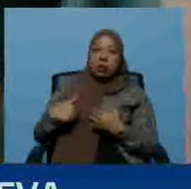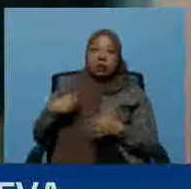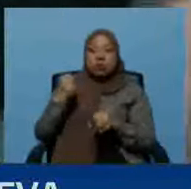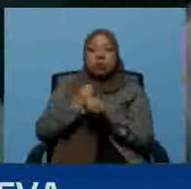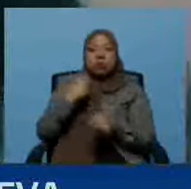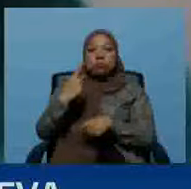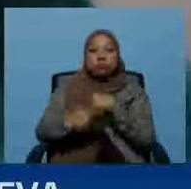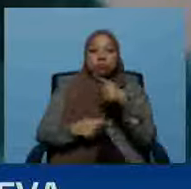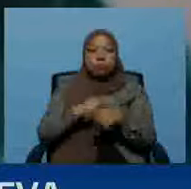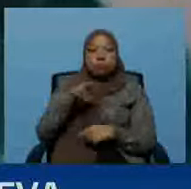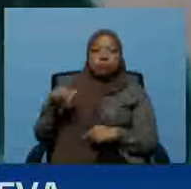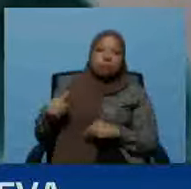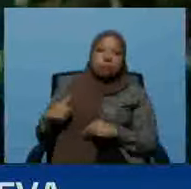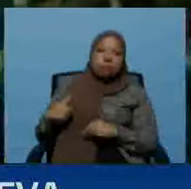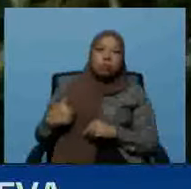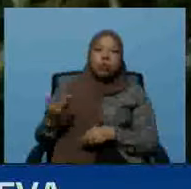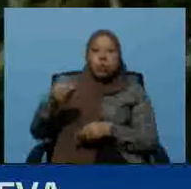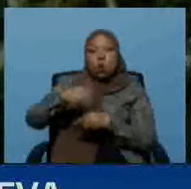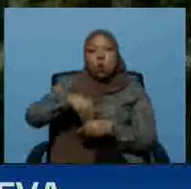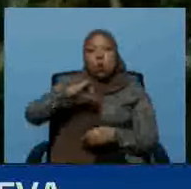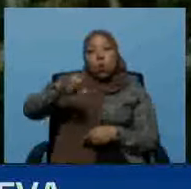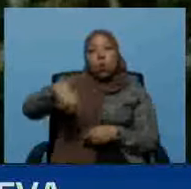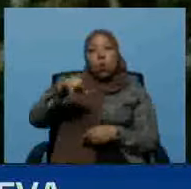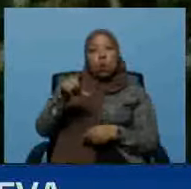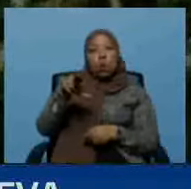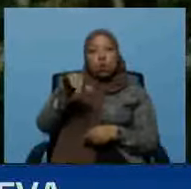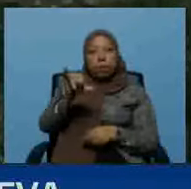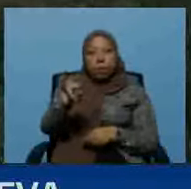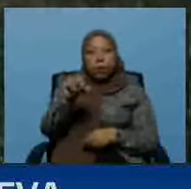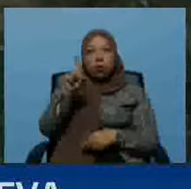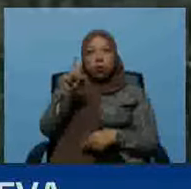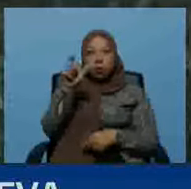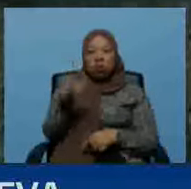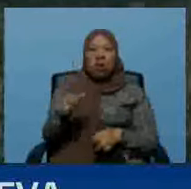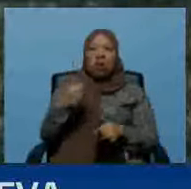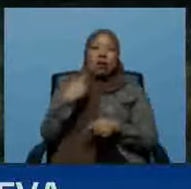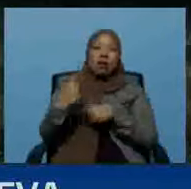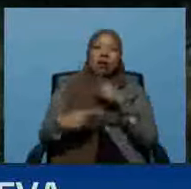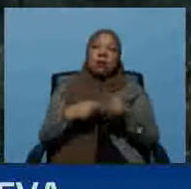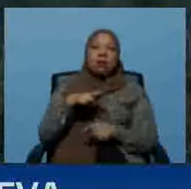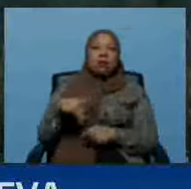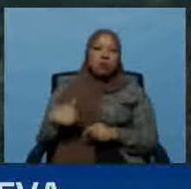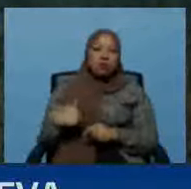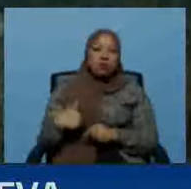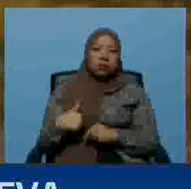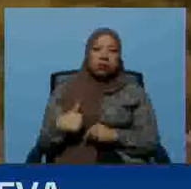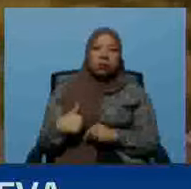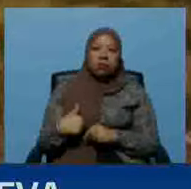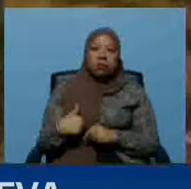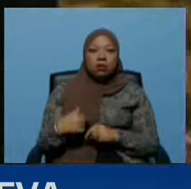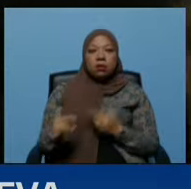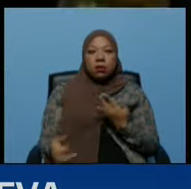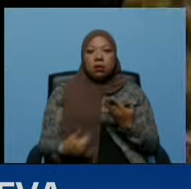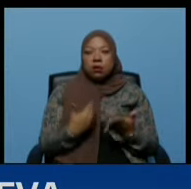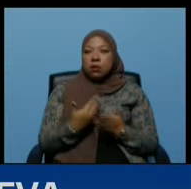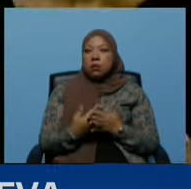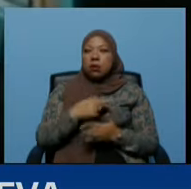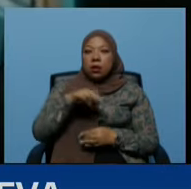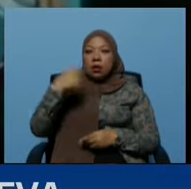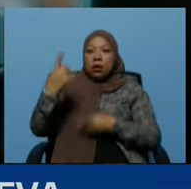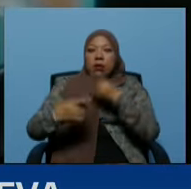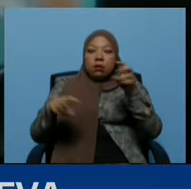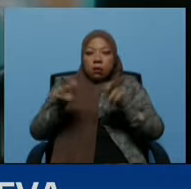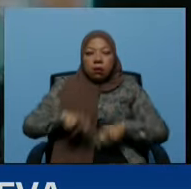elecciones presidenciales julio 2024. En esta última operación, a través de un arduo trabajo